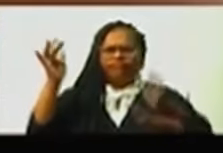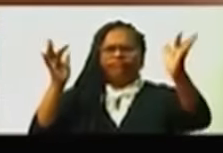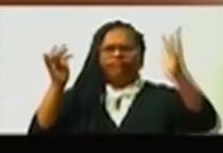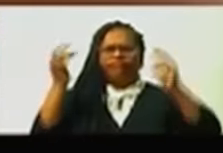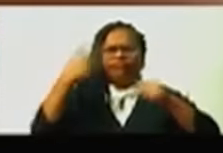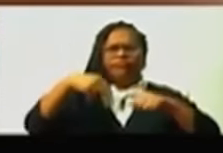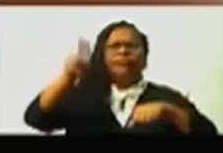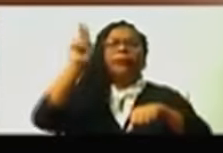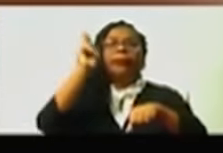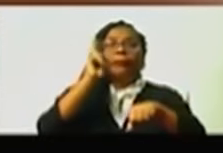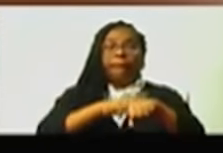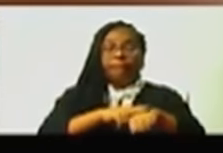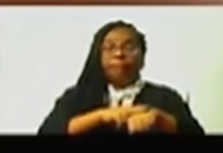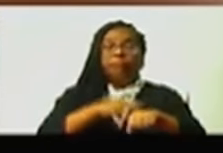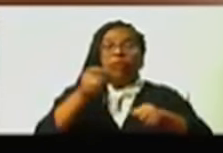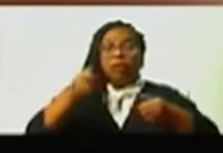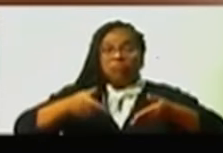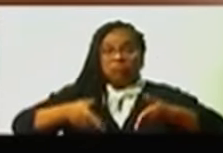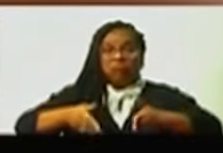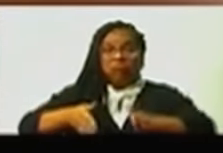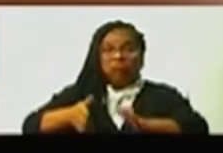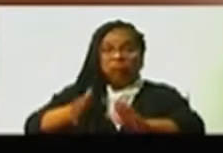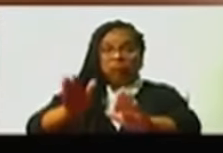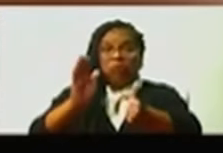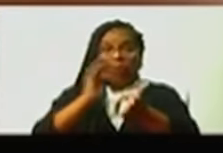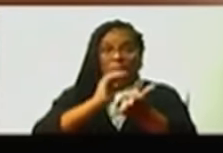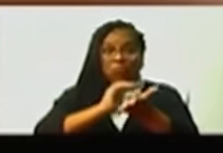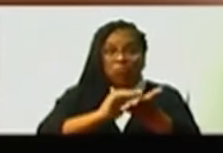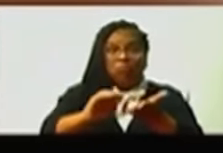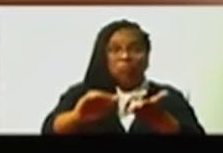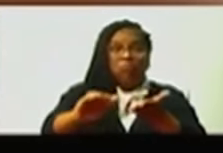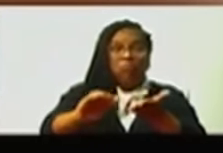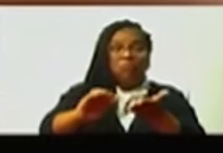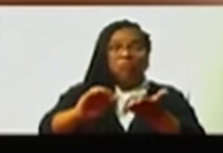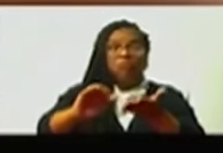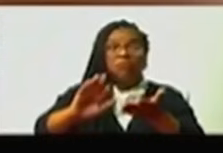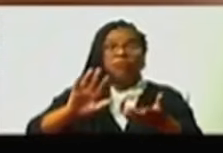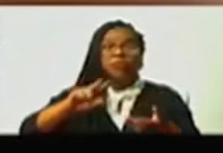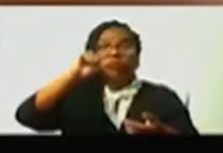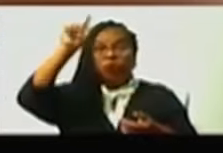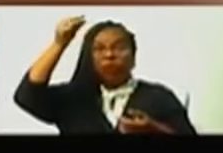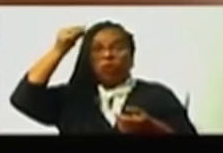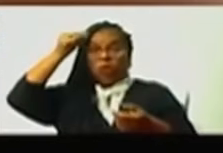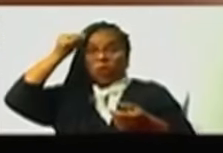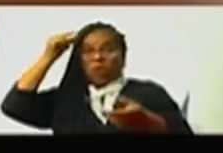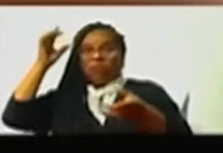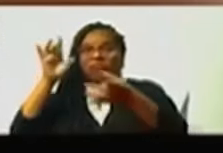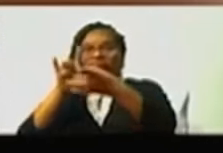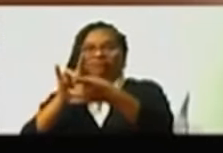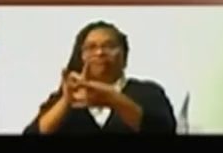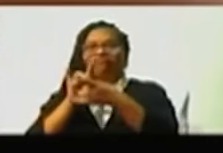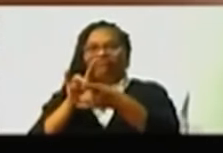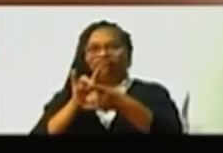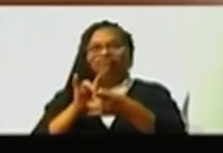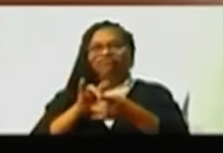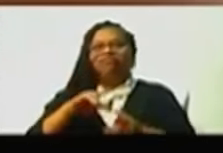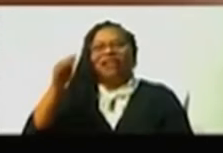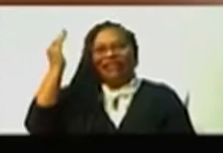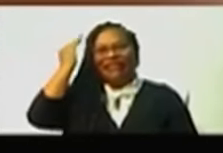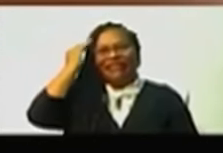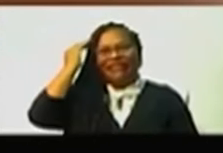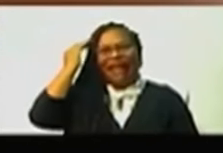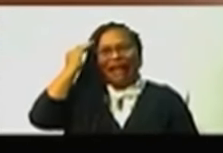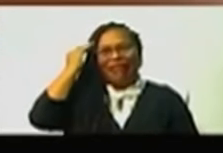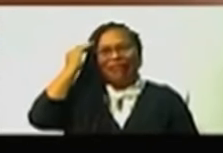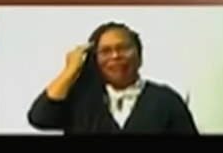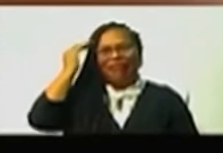esos empresarios que están muy ligados al gobierno central, muy ligados, y todo el mundo lo conoce, de dónde vienen los dueños de Luz y